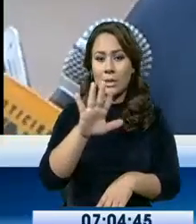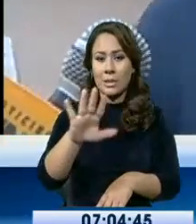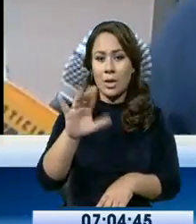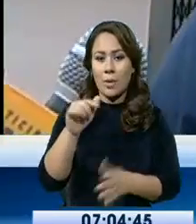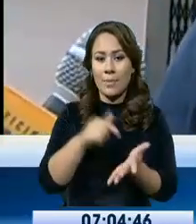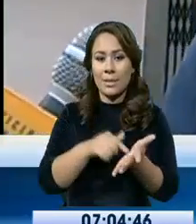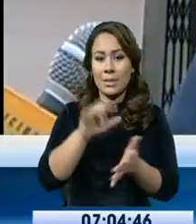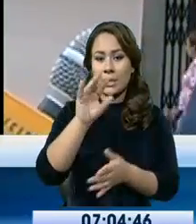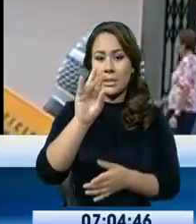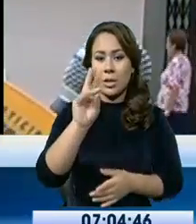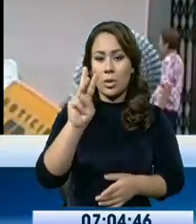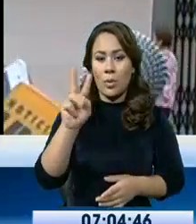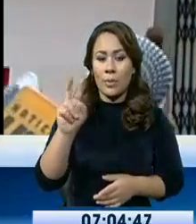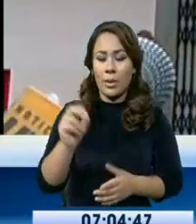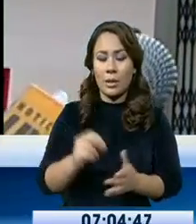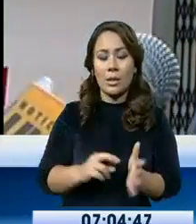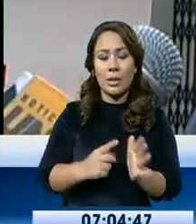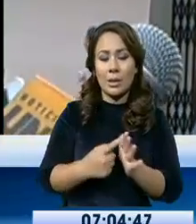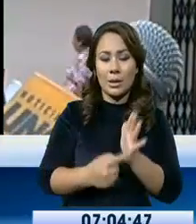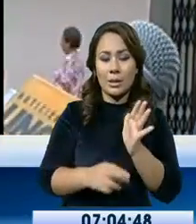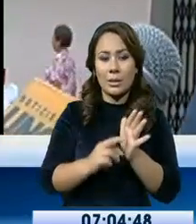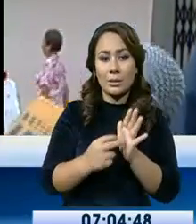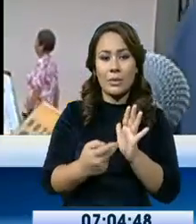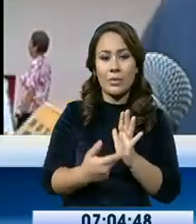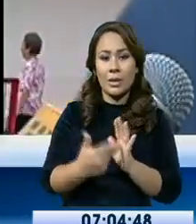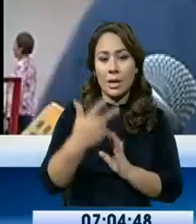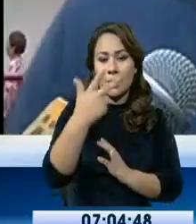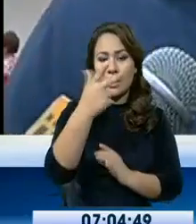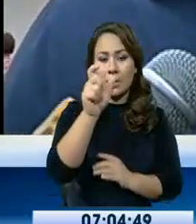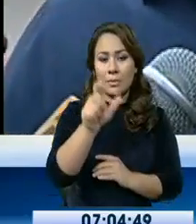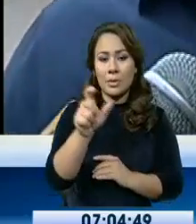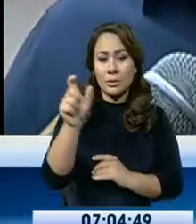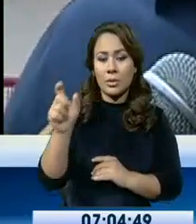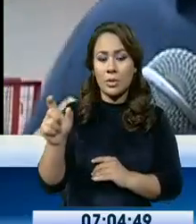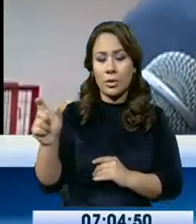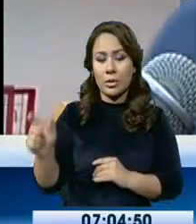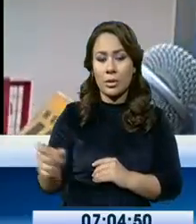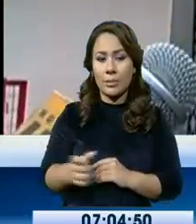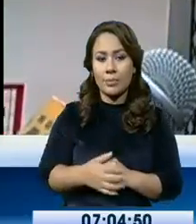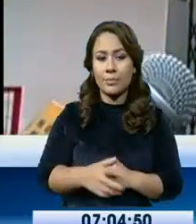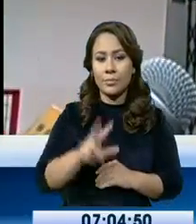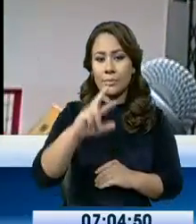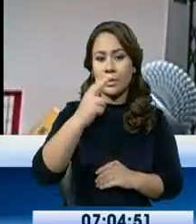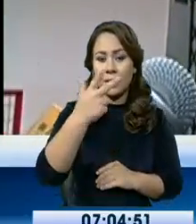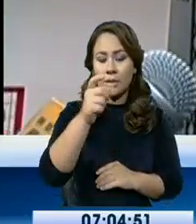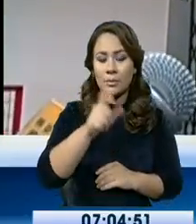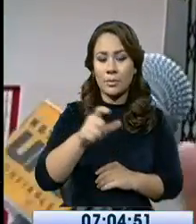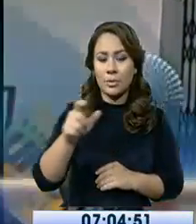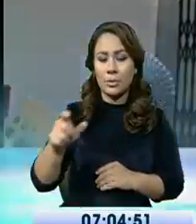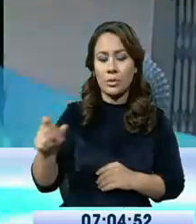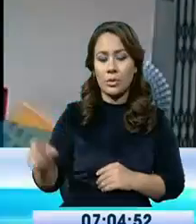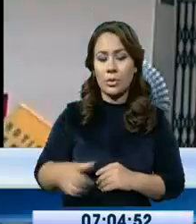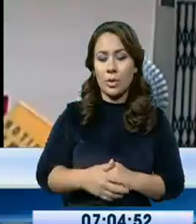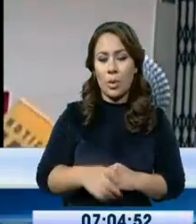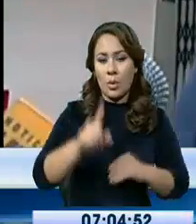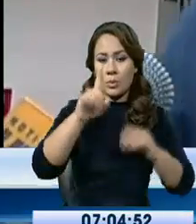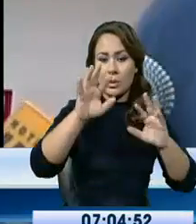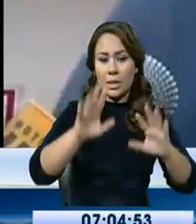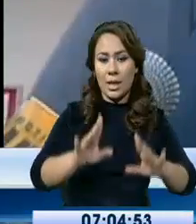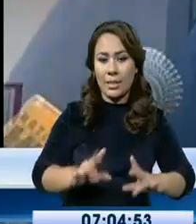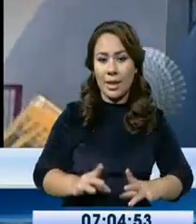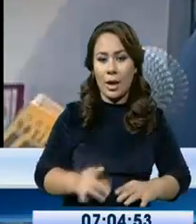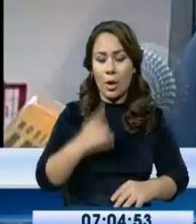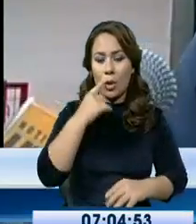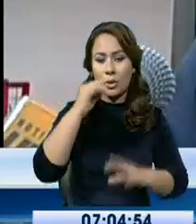55.720, que corresponden a tres vocales principales, tres vocales suplentes y un secretario o